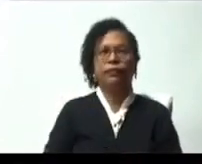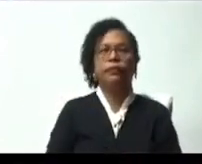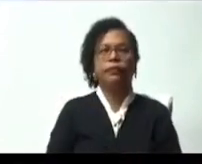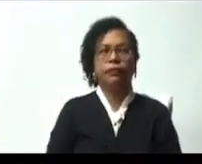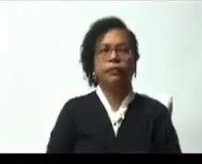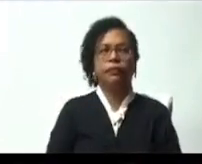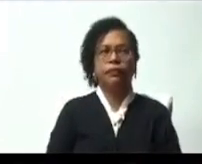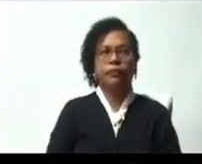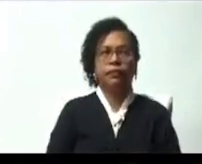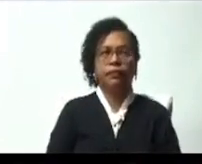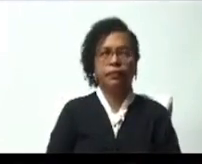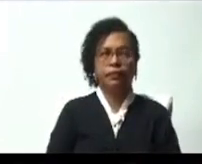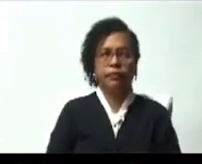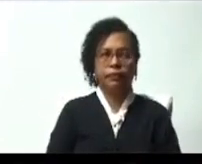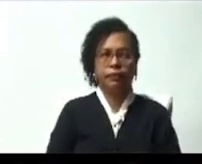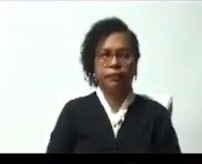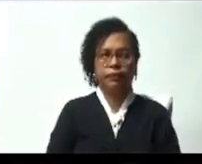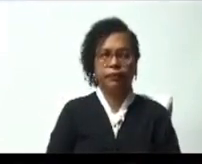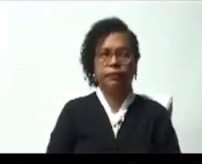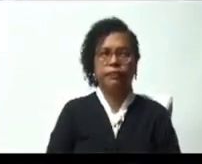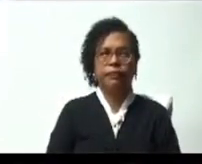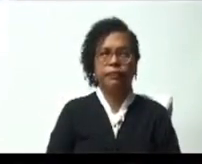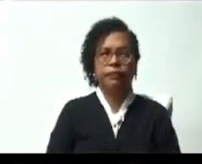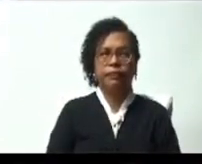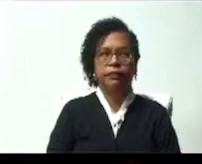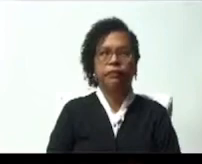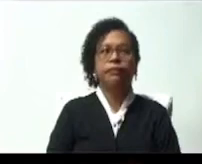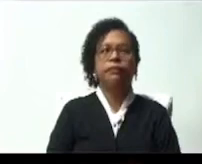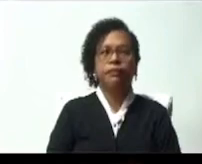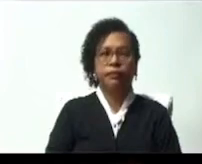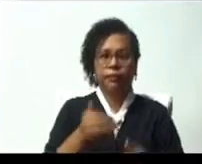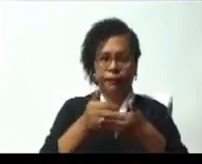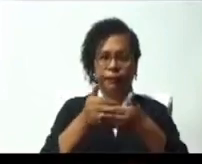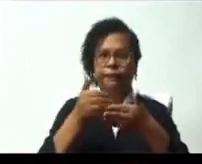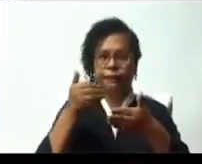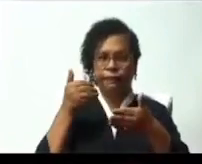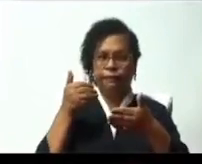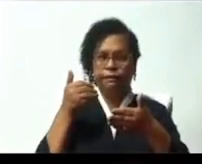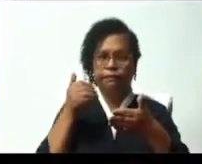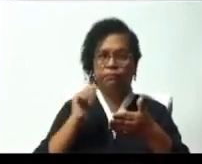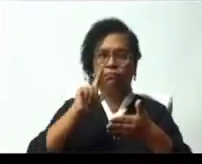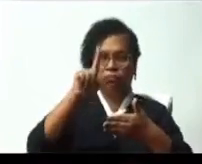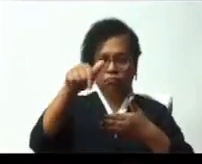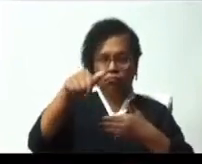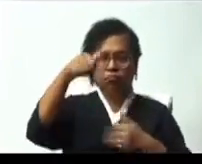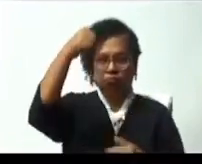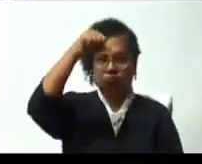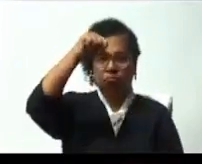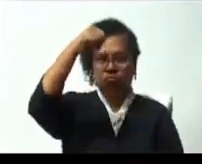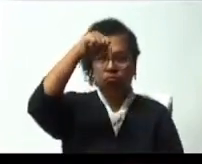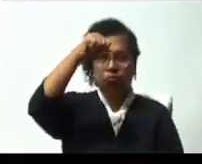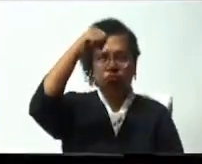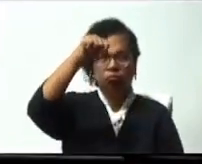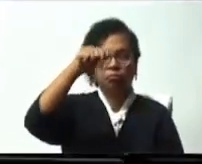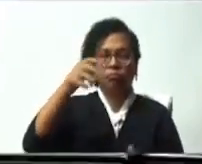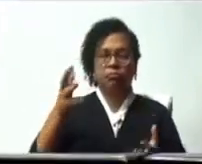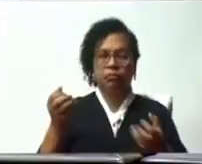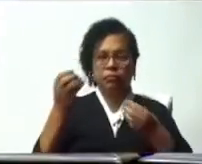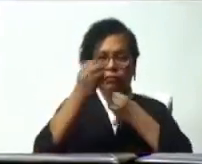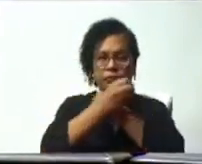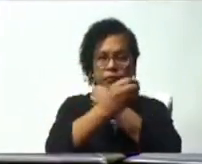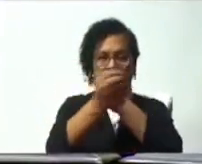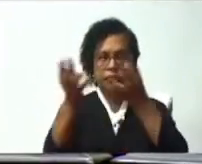Un antes después del domingo. Quiero informarle al país por este medio